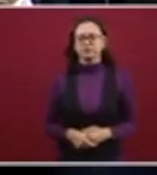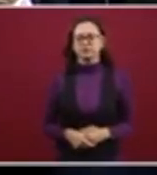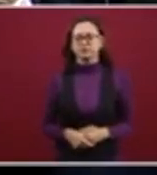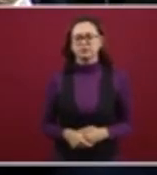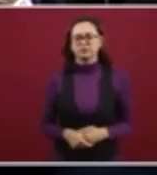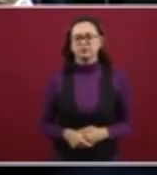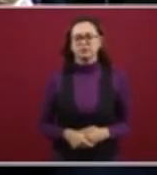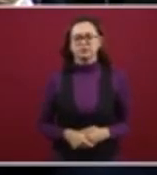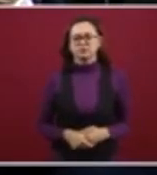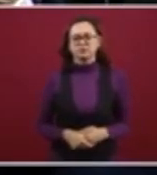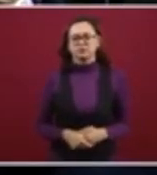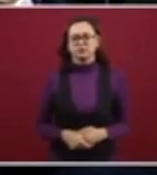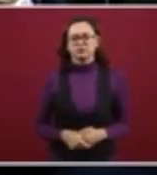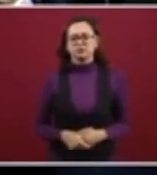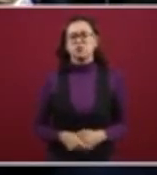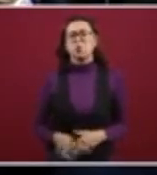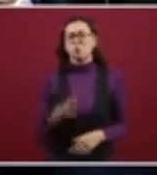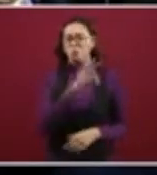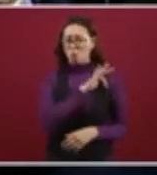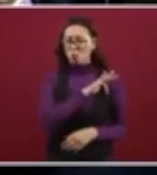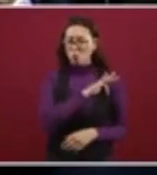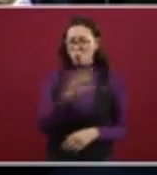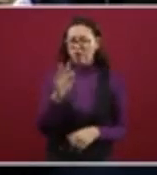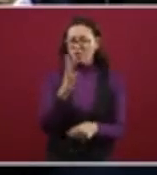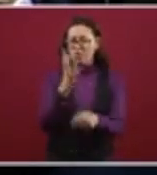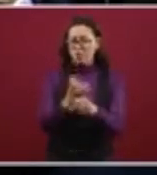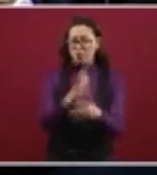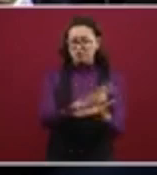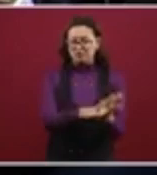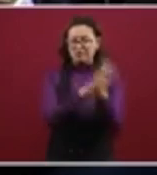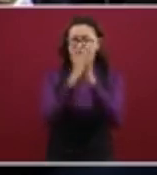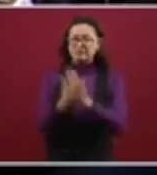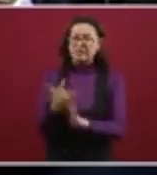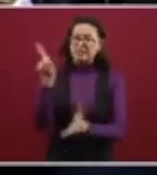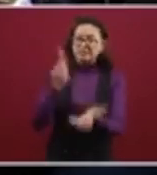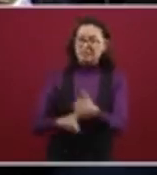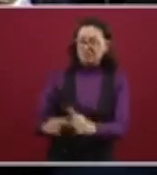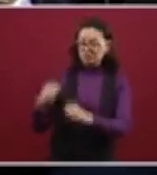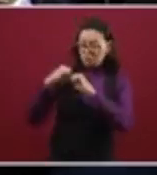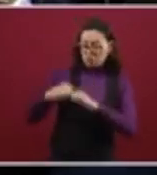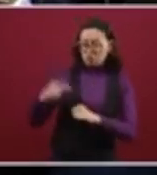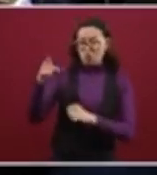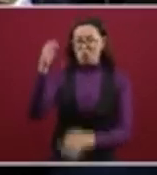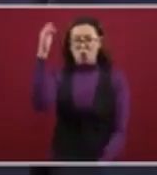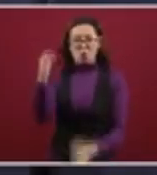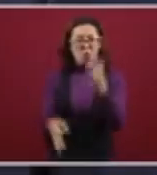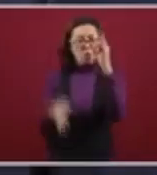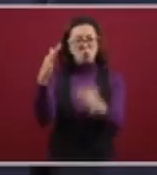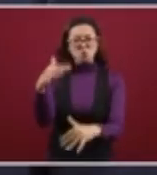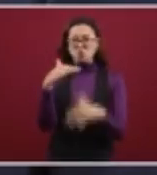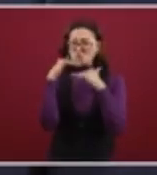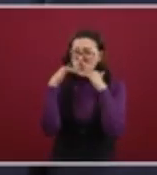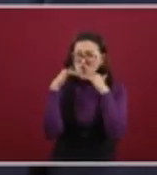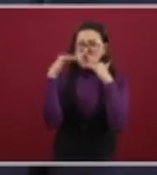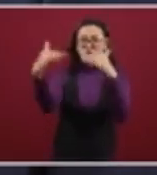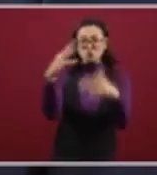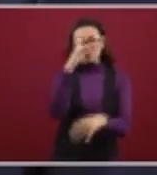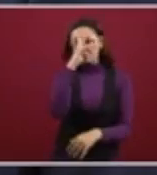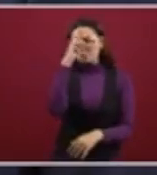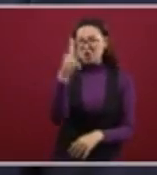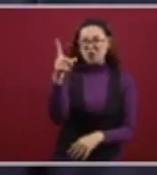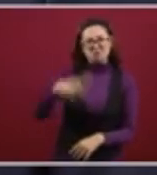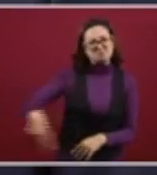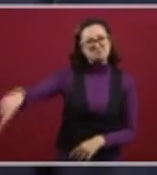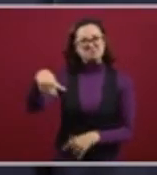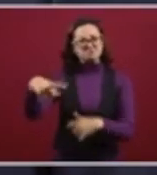cuarta transformación con un poder judicial tan corrupto y con un nepotismo fatal? Yo creo